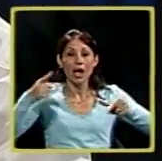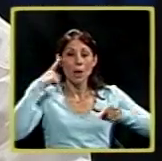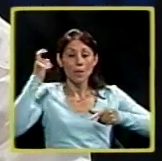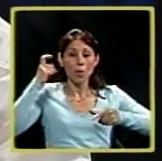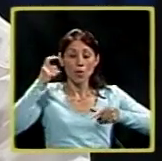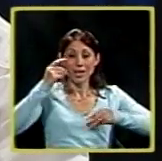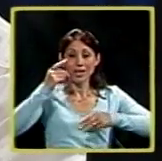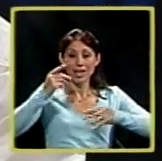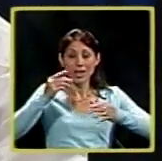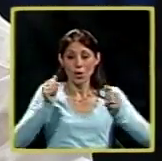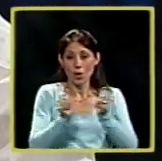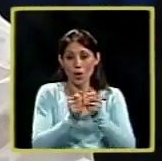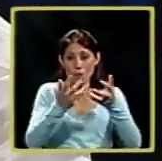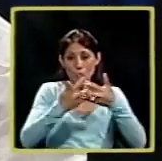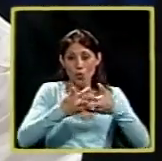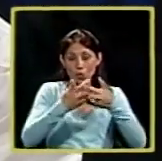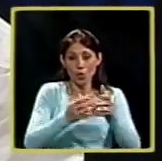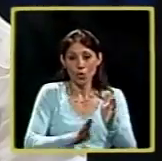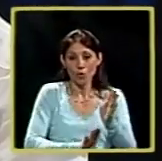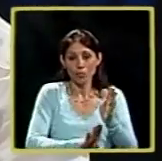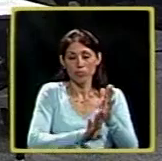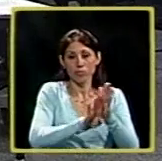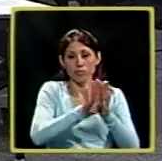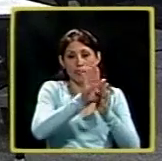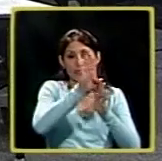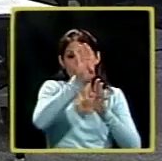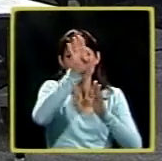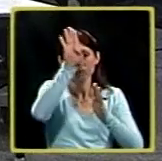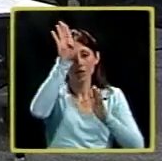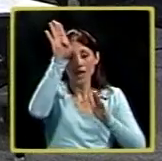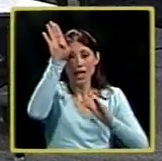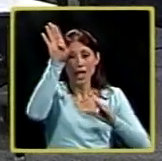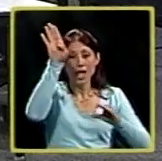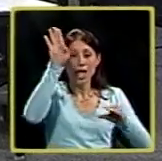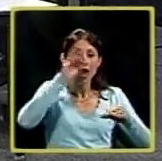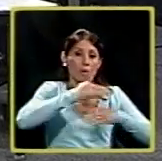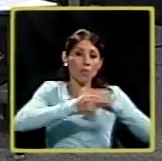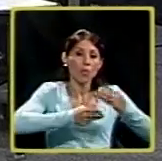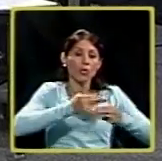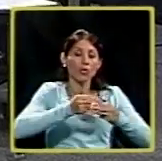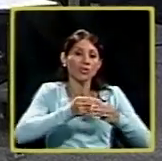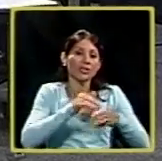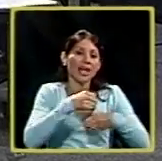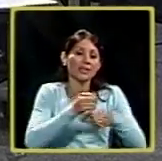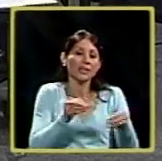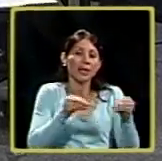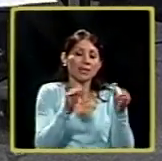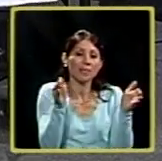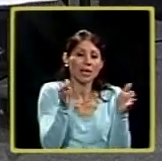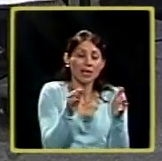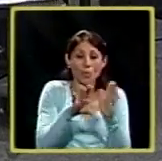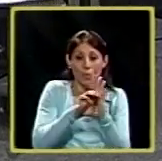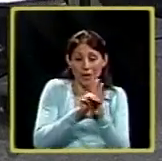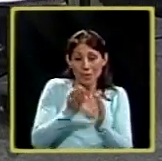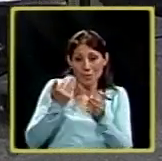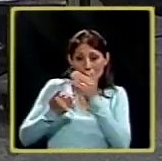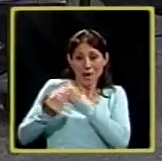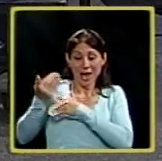de retropropulsión se achica, y antes, por ejemplo, cruzar el Atlántico, cuando se